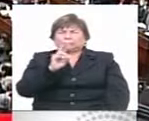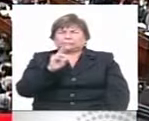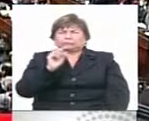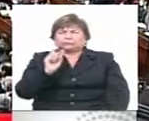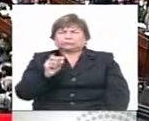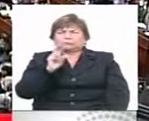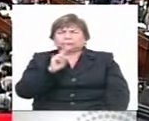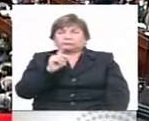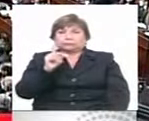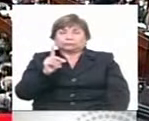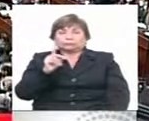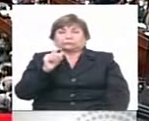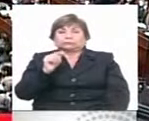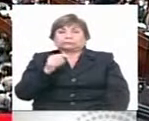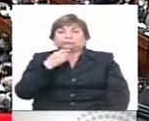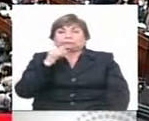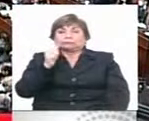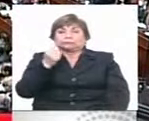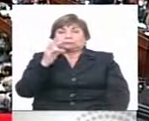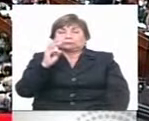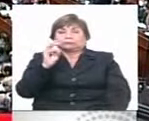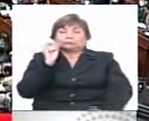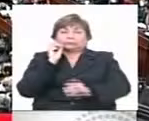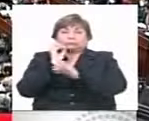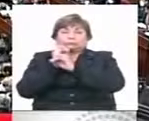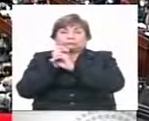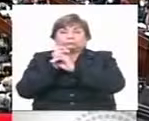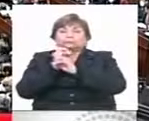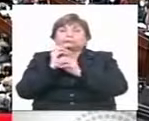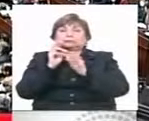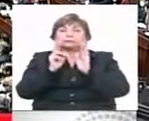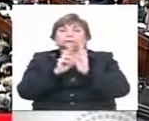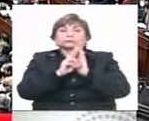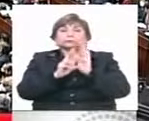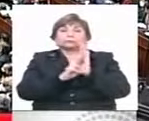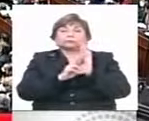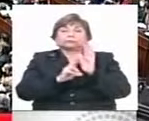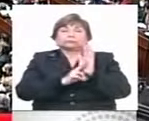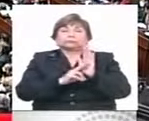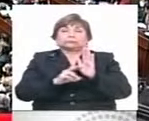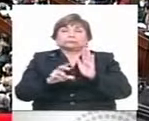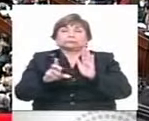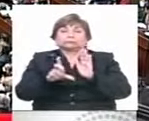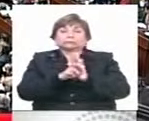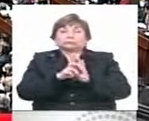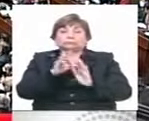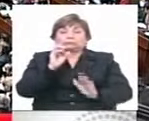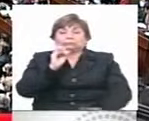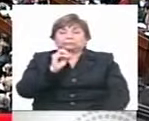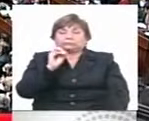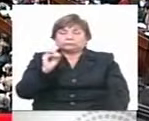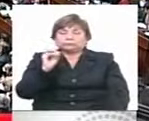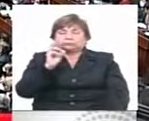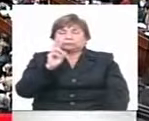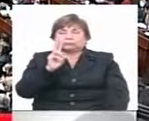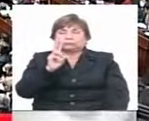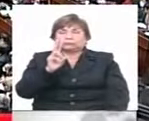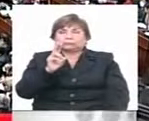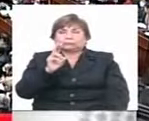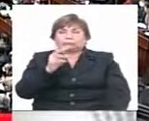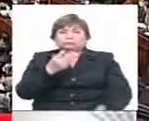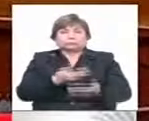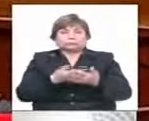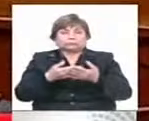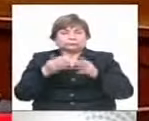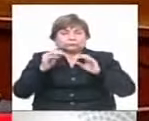282-2021 del MEF, emitido el 16 de octubre, que reglamenta la Ley 3102, que establece